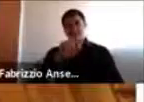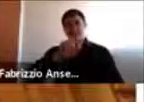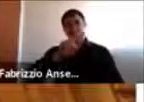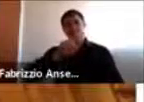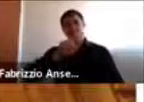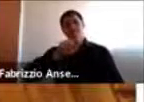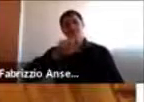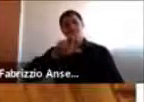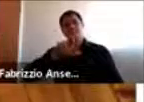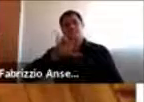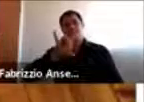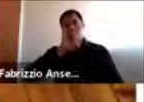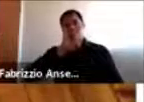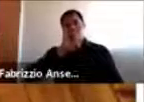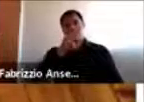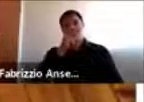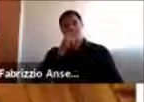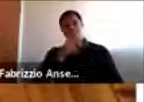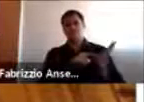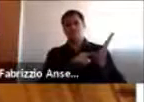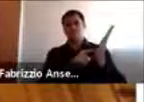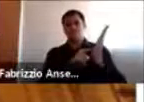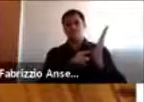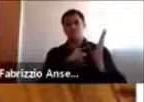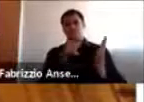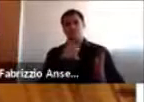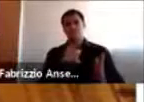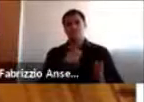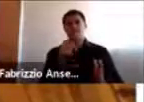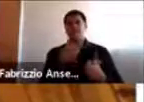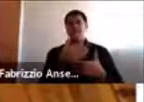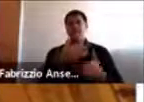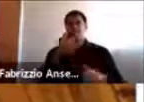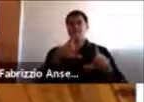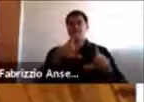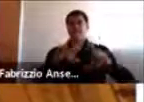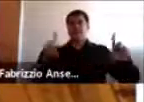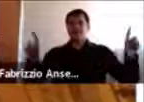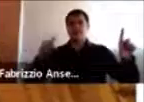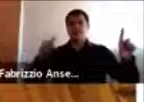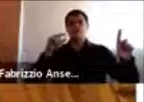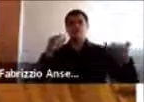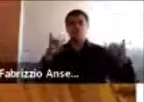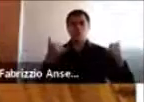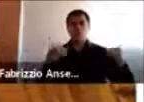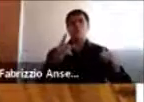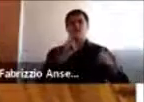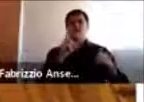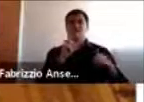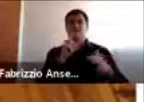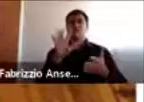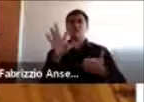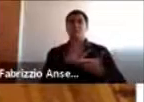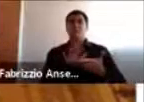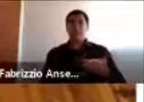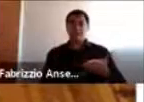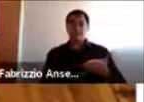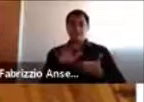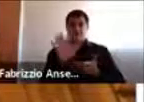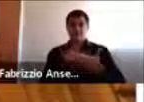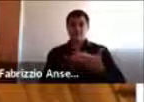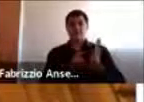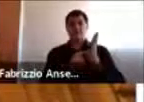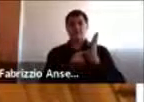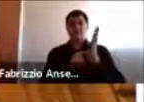y verán inicialmente esta pantalla el juego tiene una distribución una disposición de un mapa en el cual se les van mostrando los